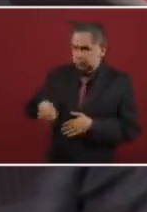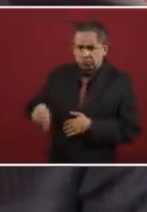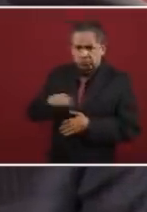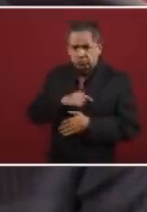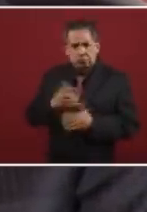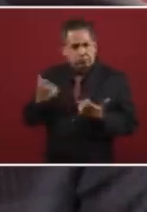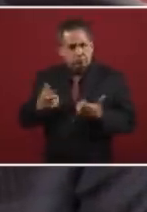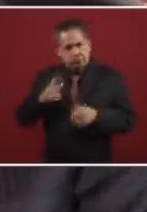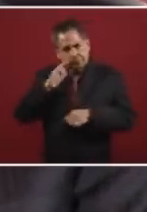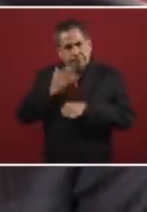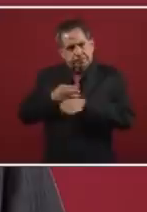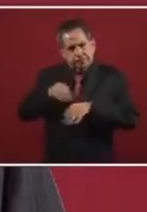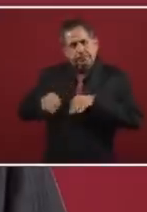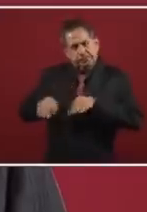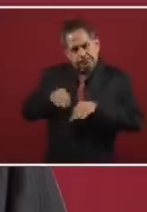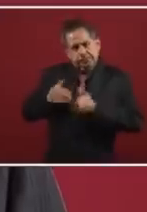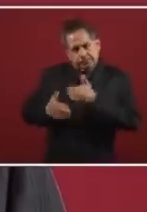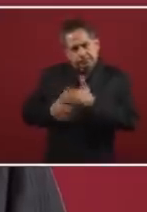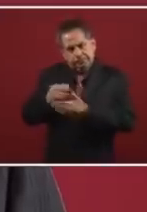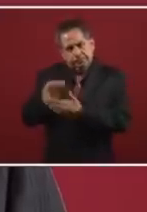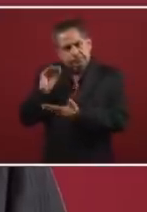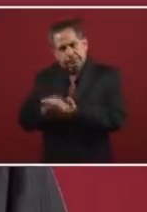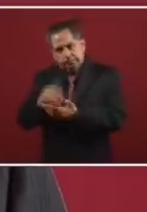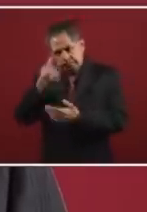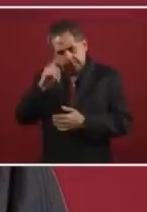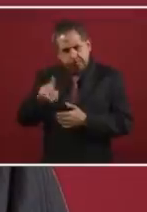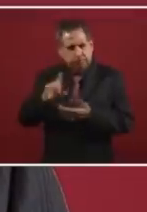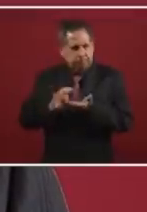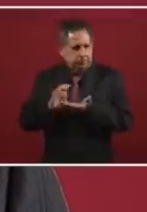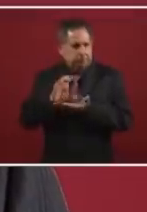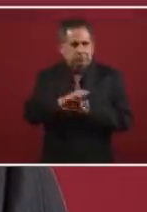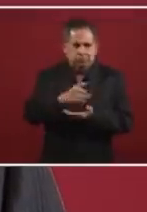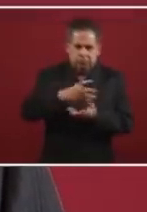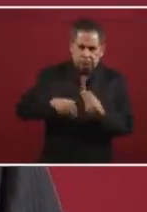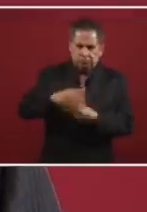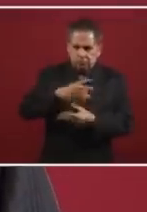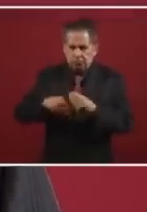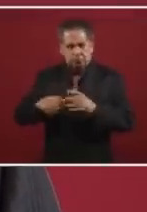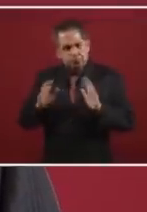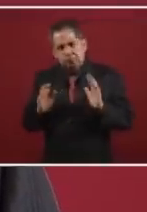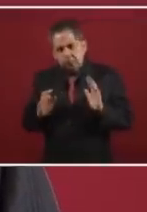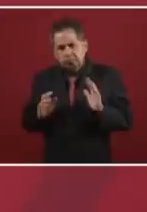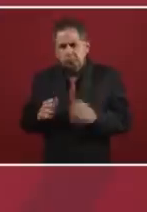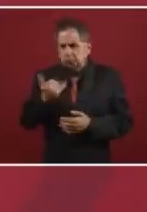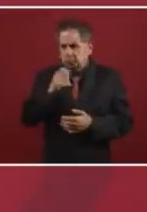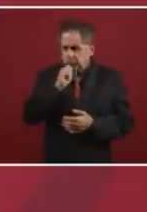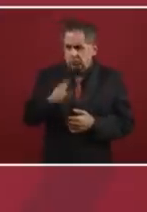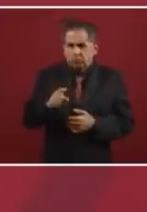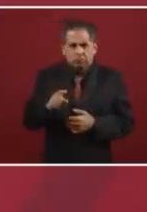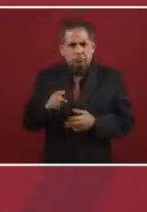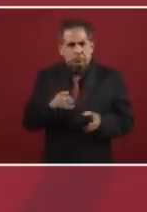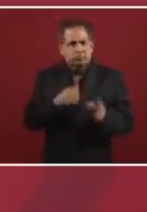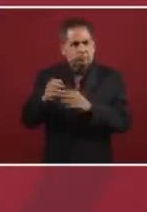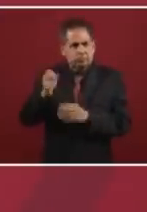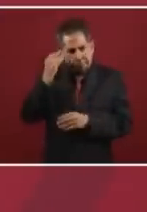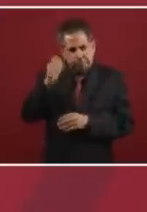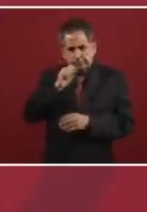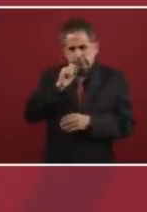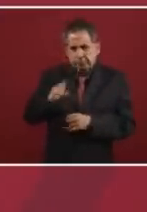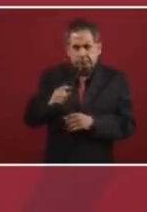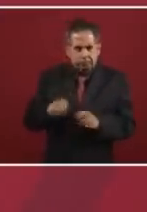nuestro trabajo para que haya inversiones y al mismo tiempo